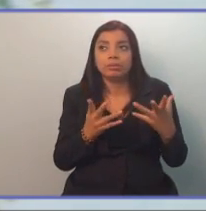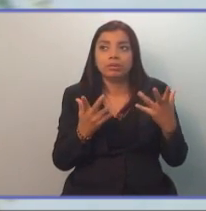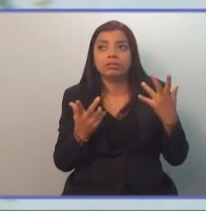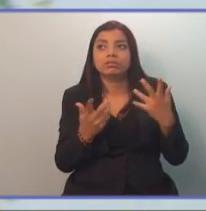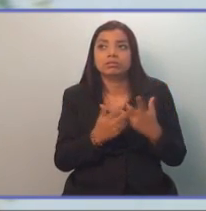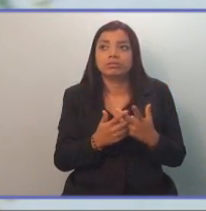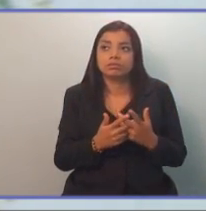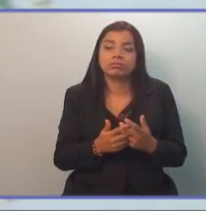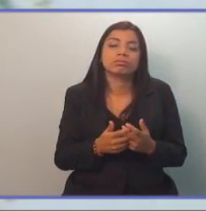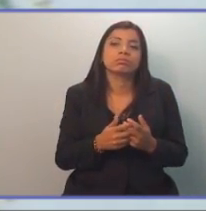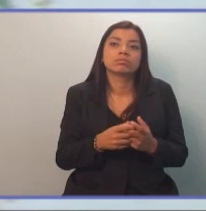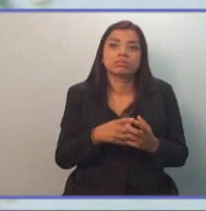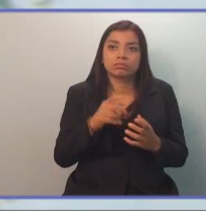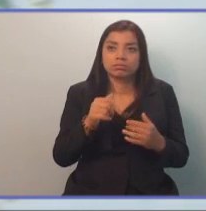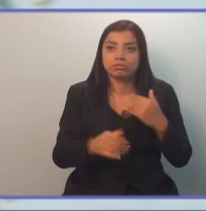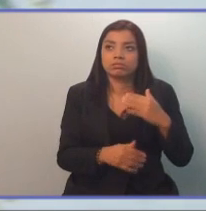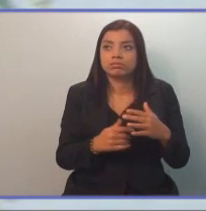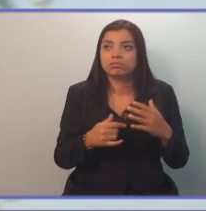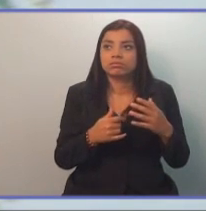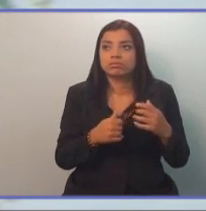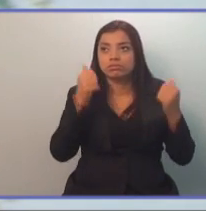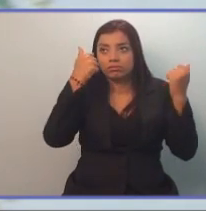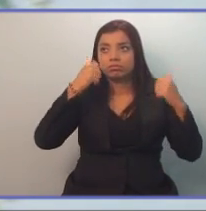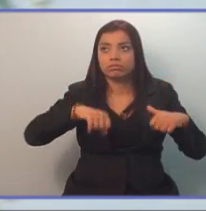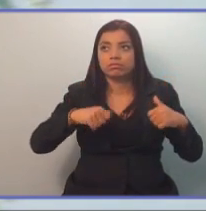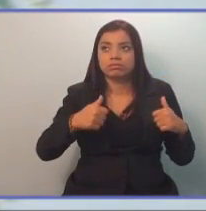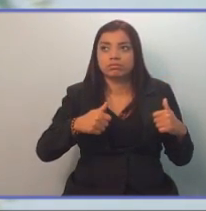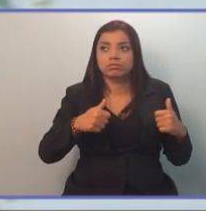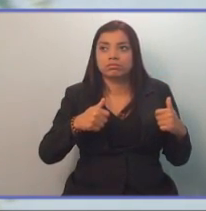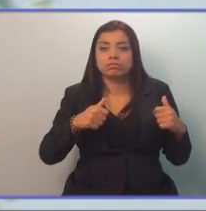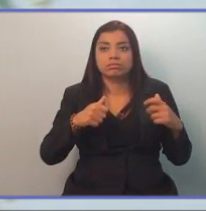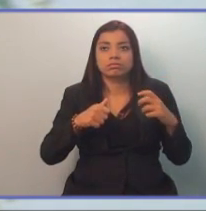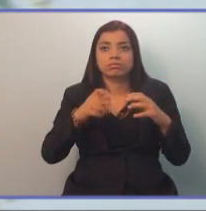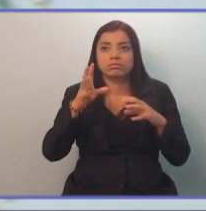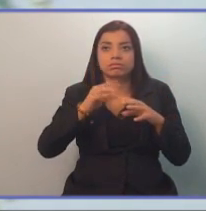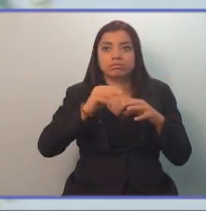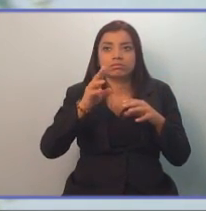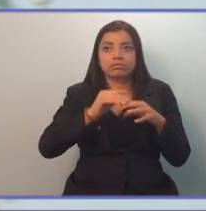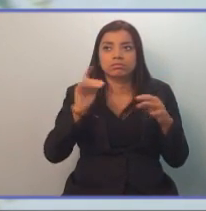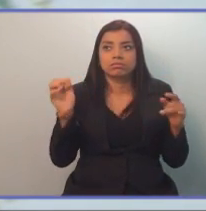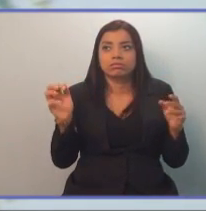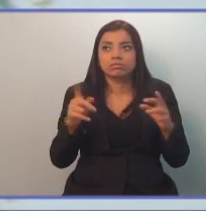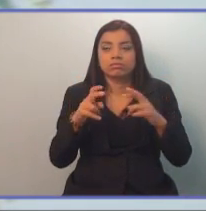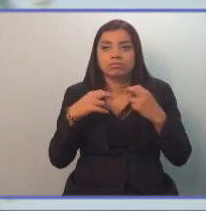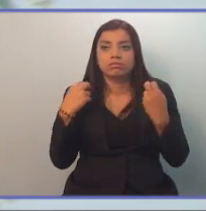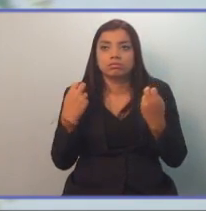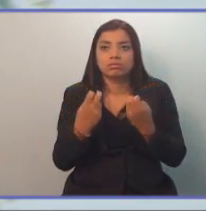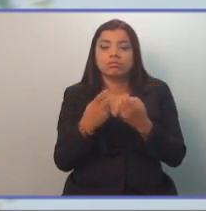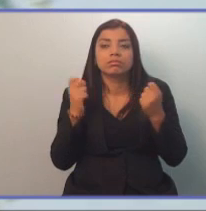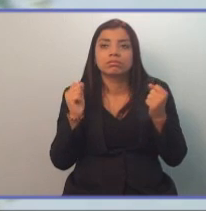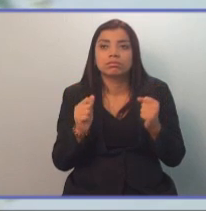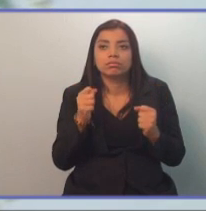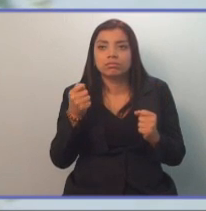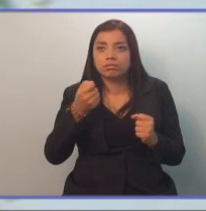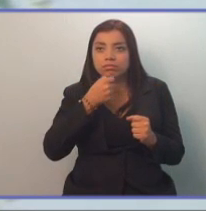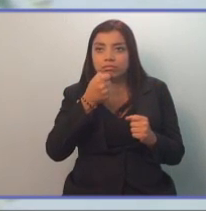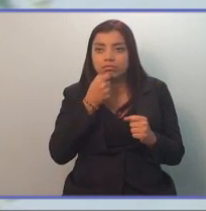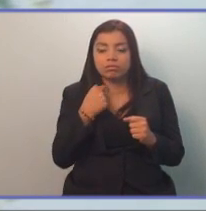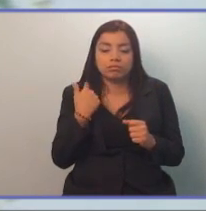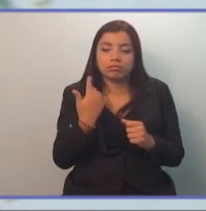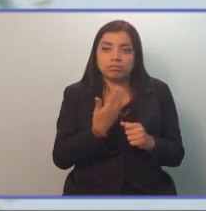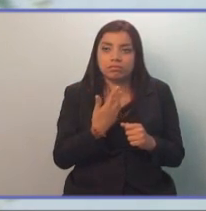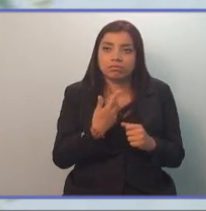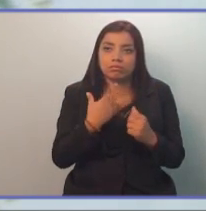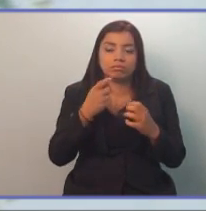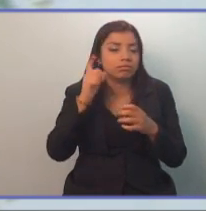A lo que llegamos últimamente fue acordar sí grabar las sesiones para poder tener un respaldo, no solamente